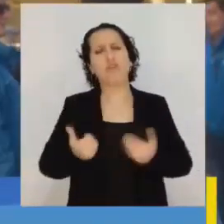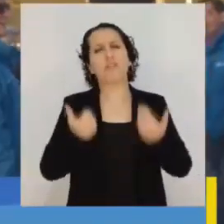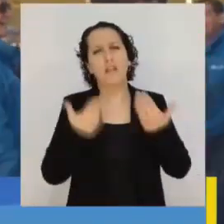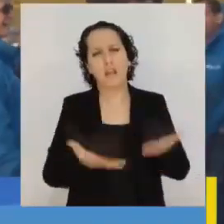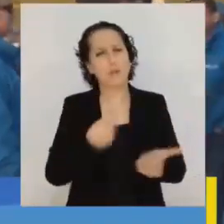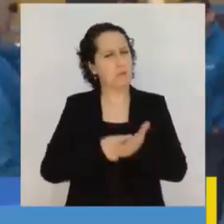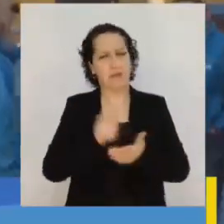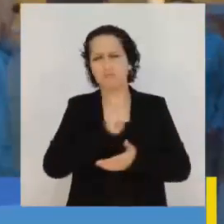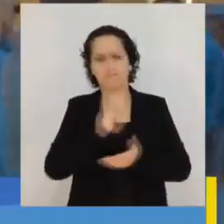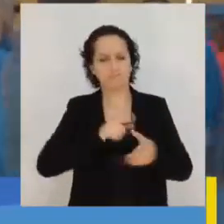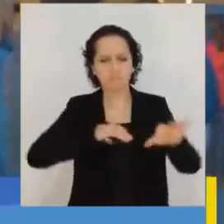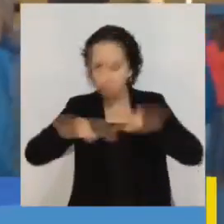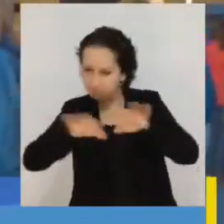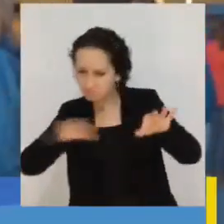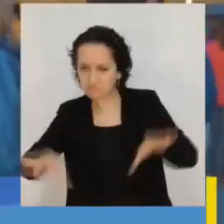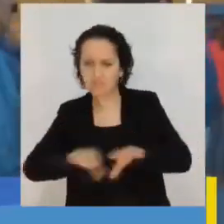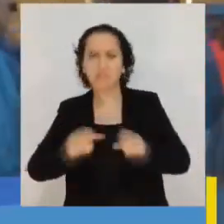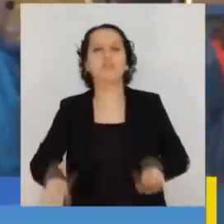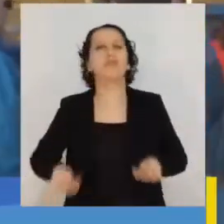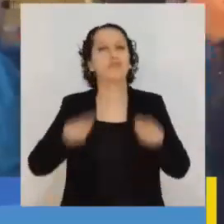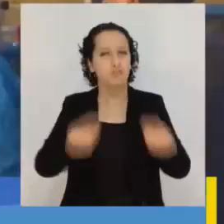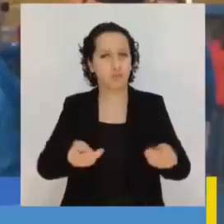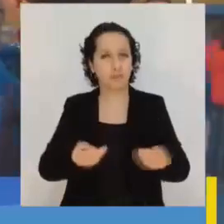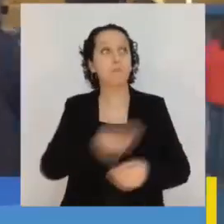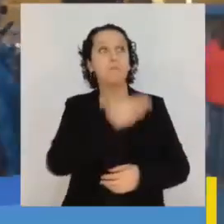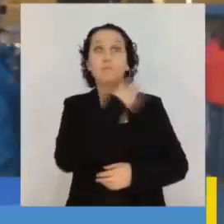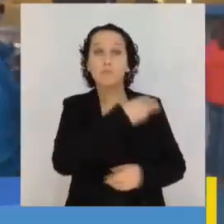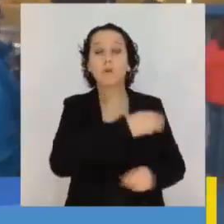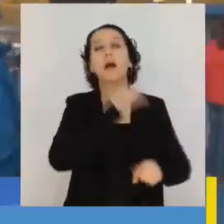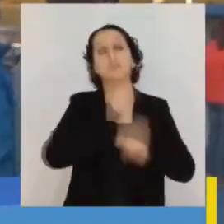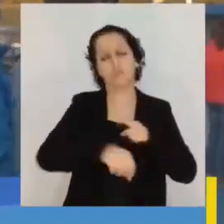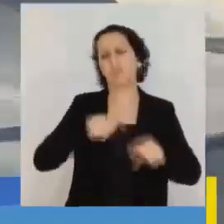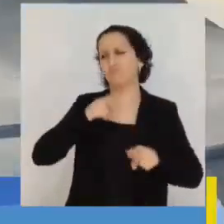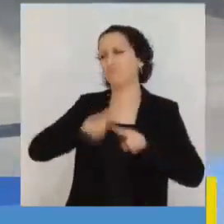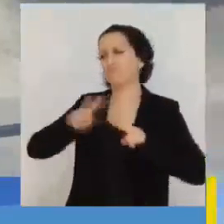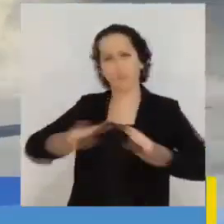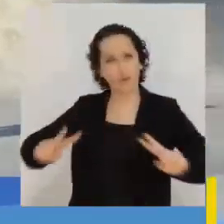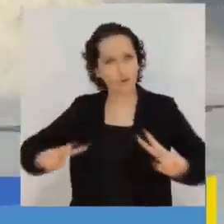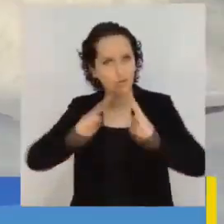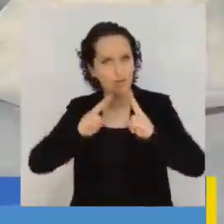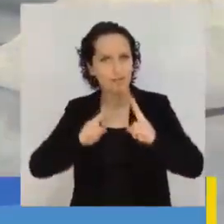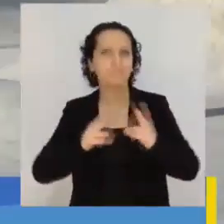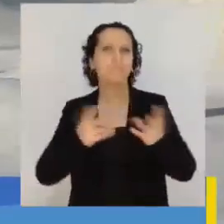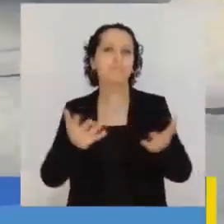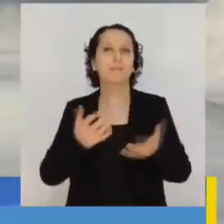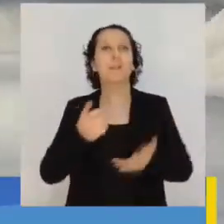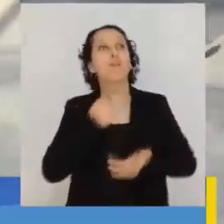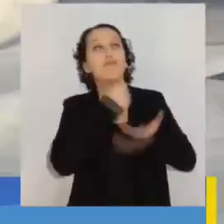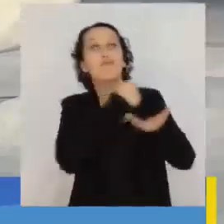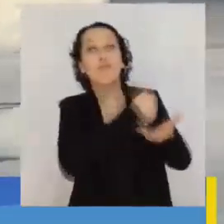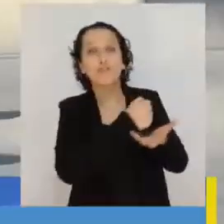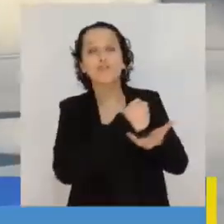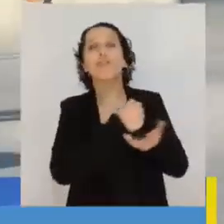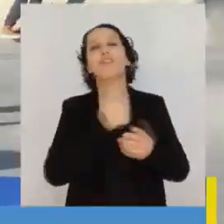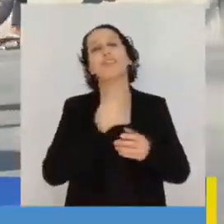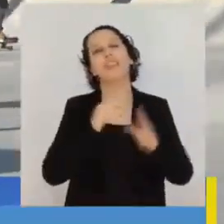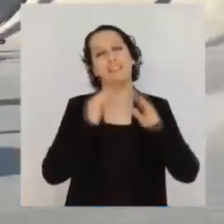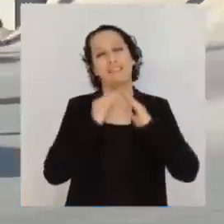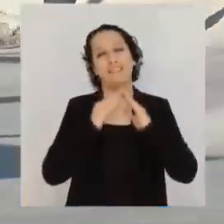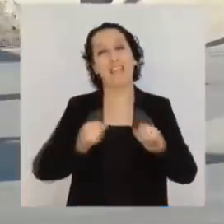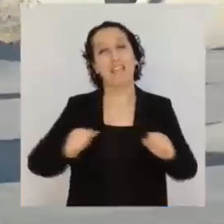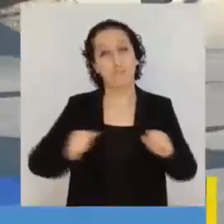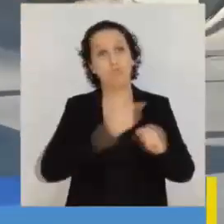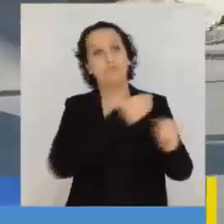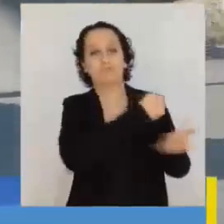este diseño, y la municipalidad también aceptó poder construir esto para poder postular los fondos del Servio y que se haga